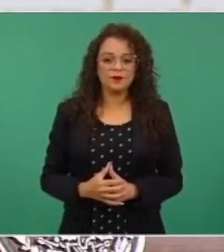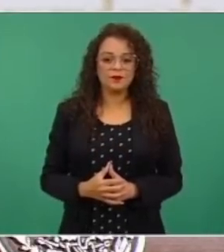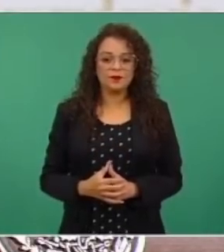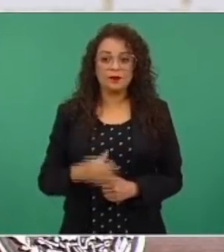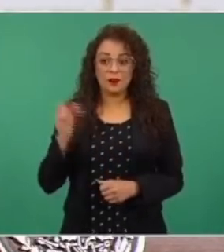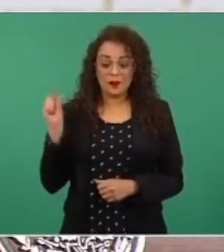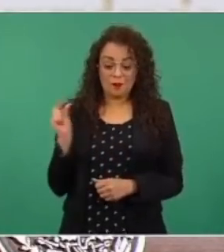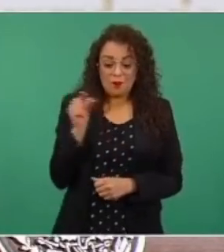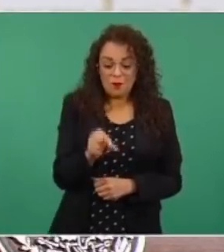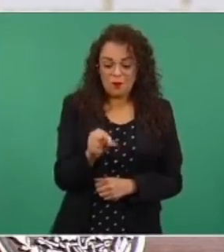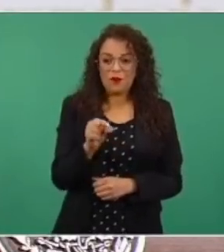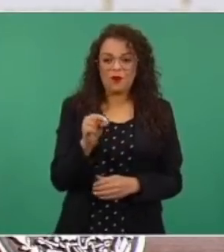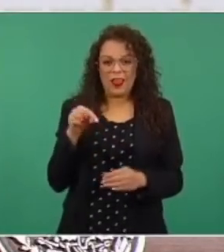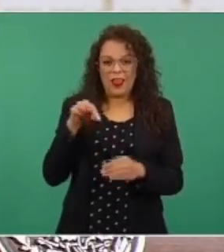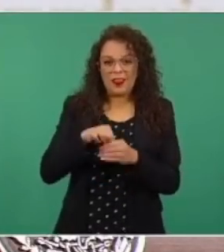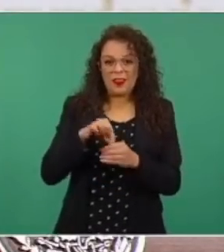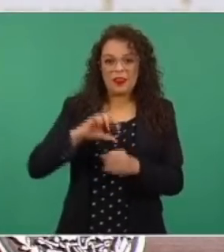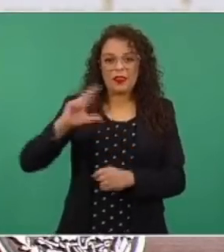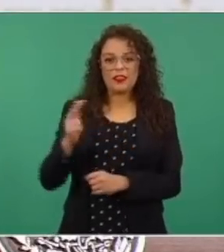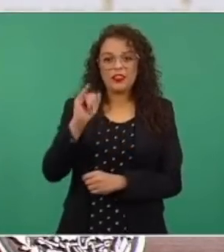introducían un chip para...